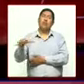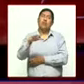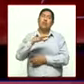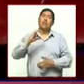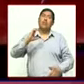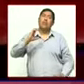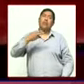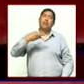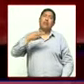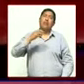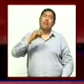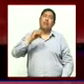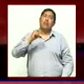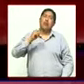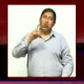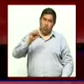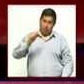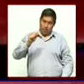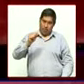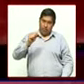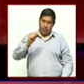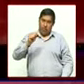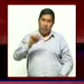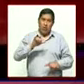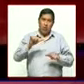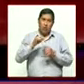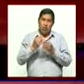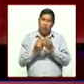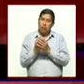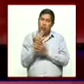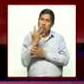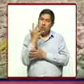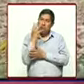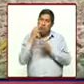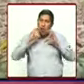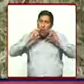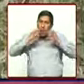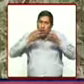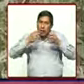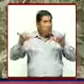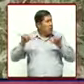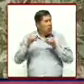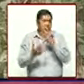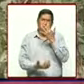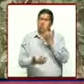que prácticamente ha consumido todo, incluso las plantaciones de maíz.